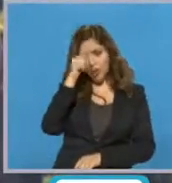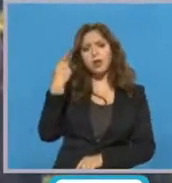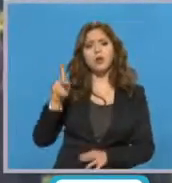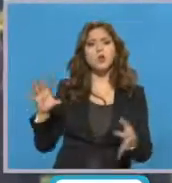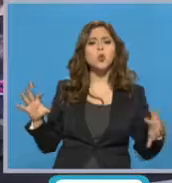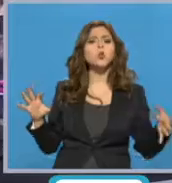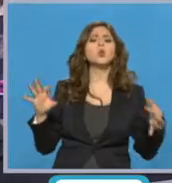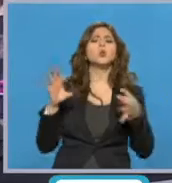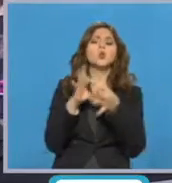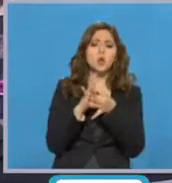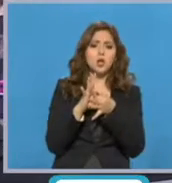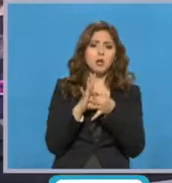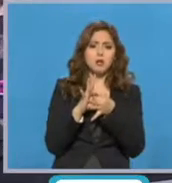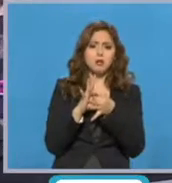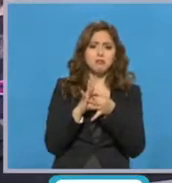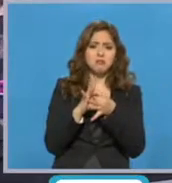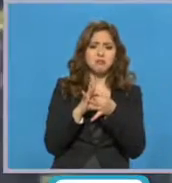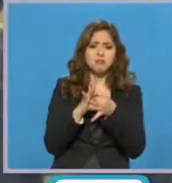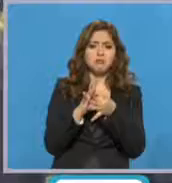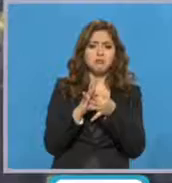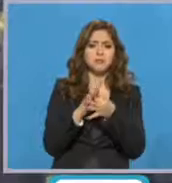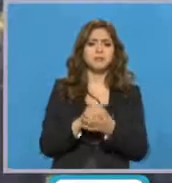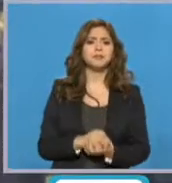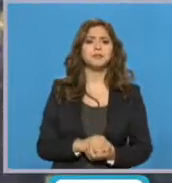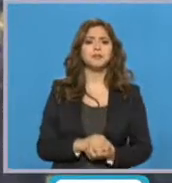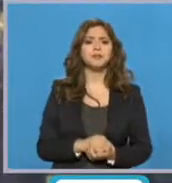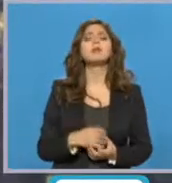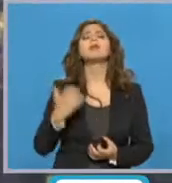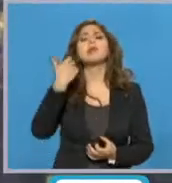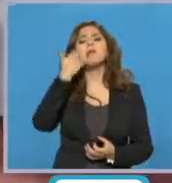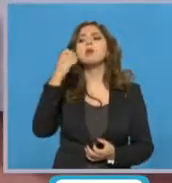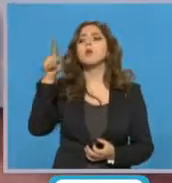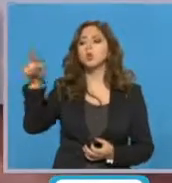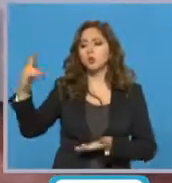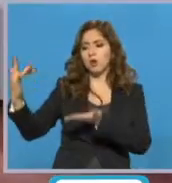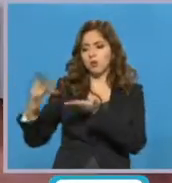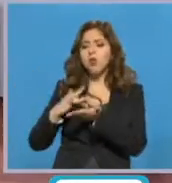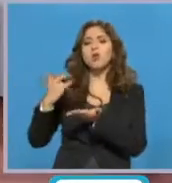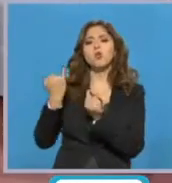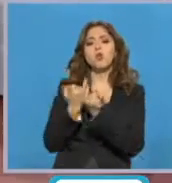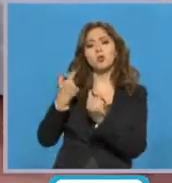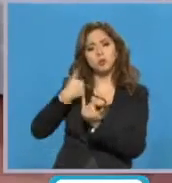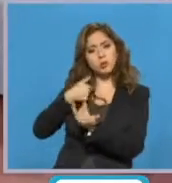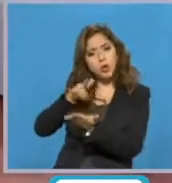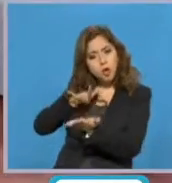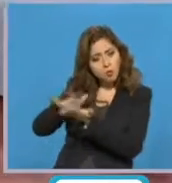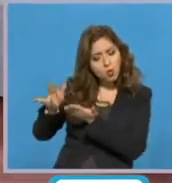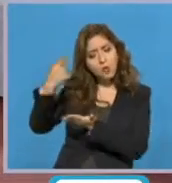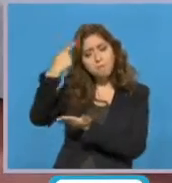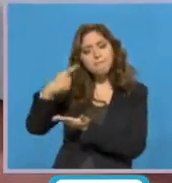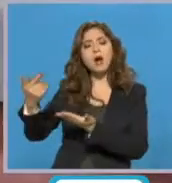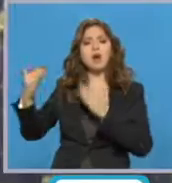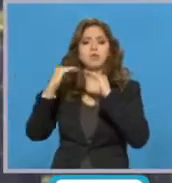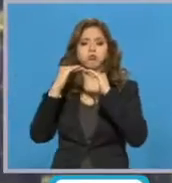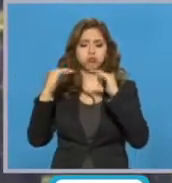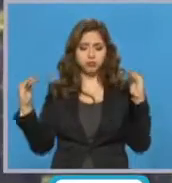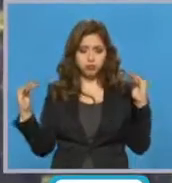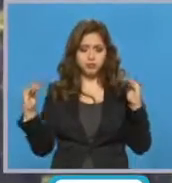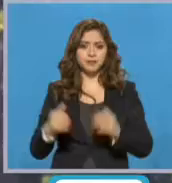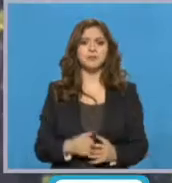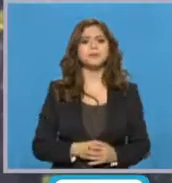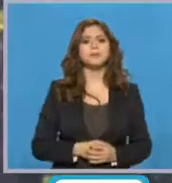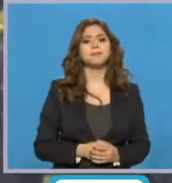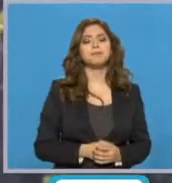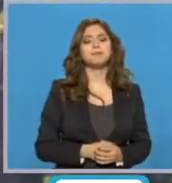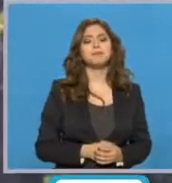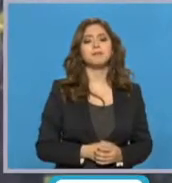esta sociedad, porque queremos apoyarnos, queremos darnos ese sustento. Entonces, va a ser válido que